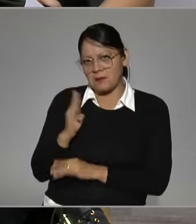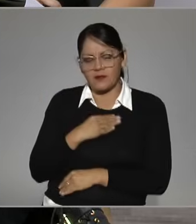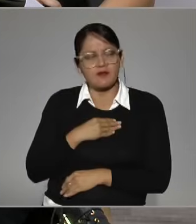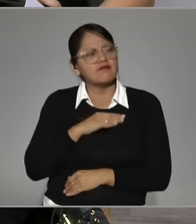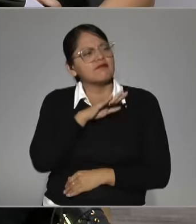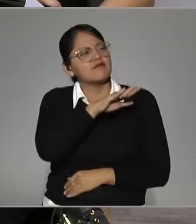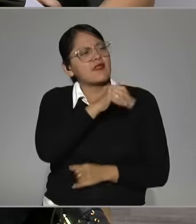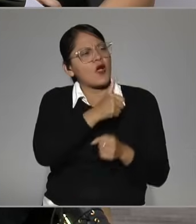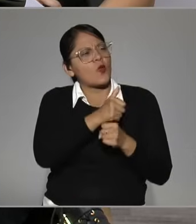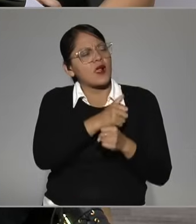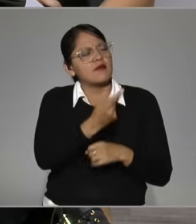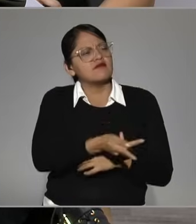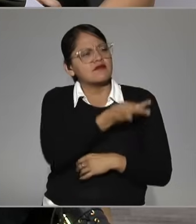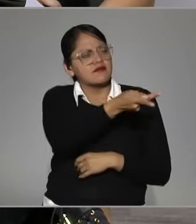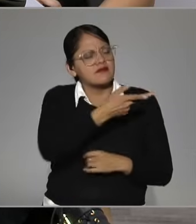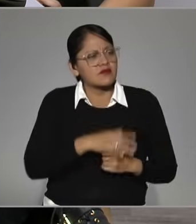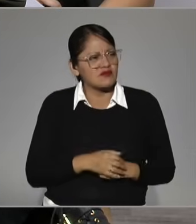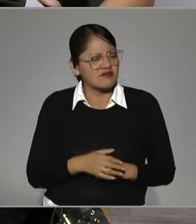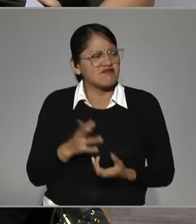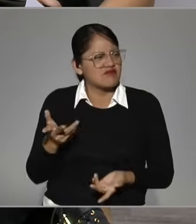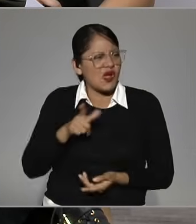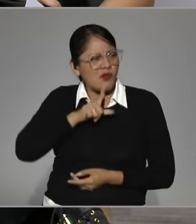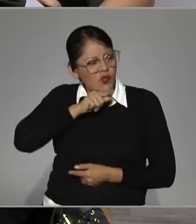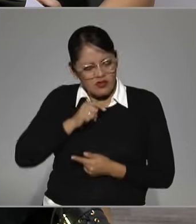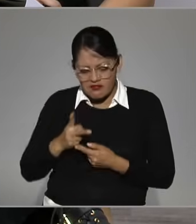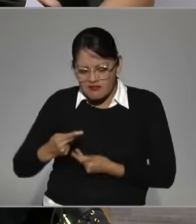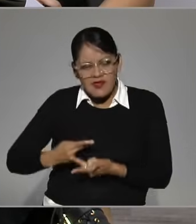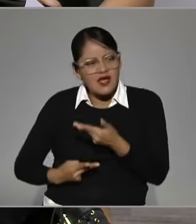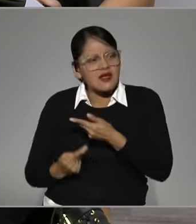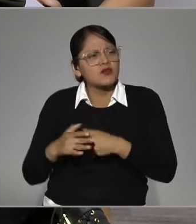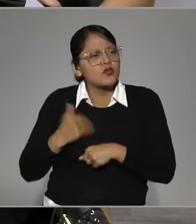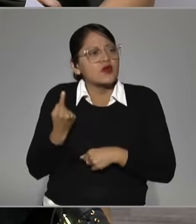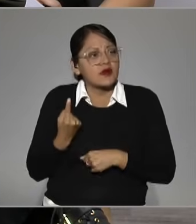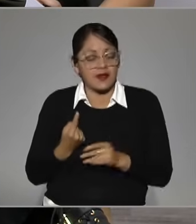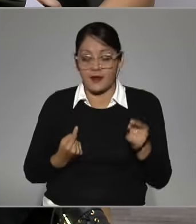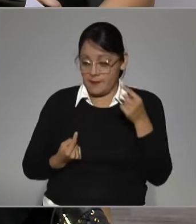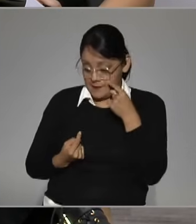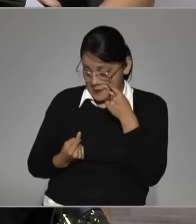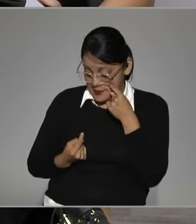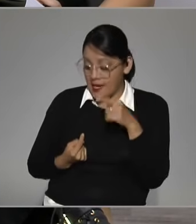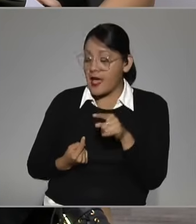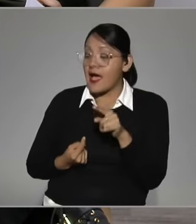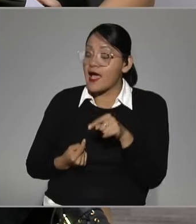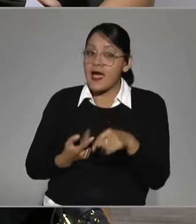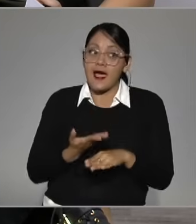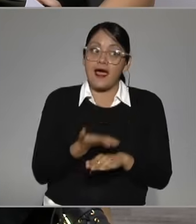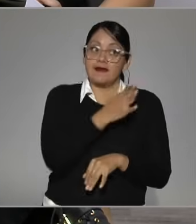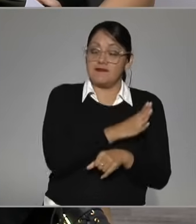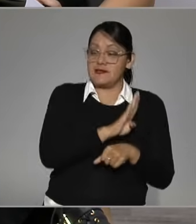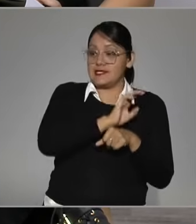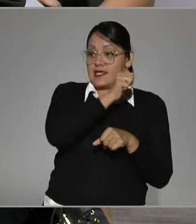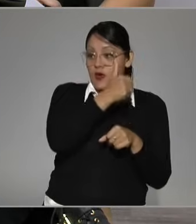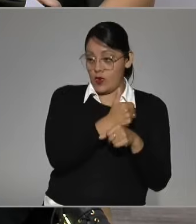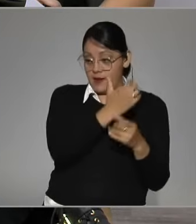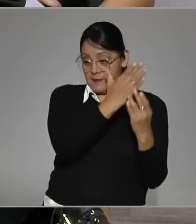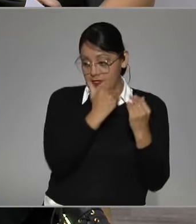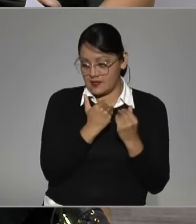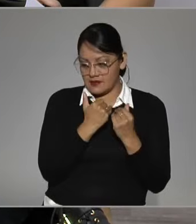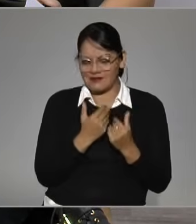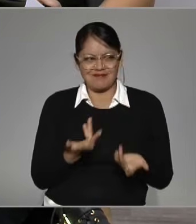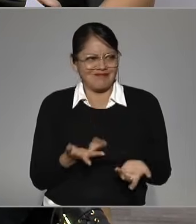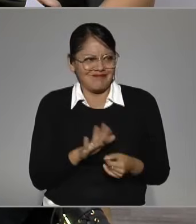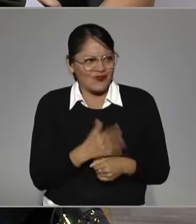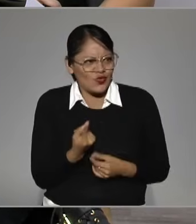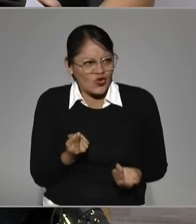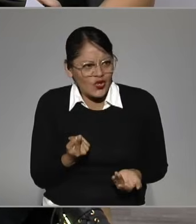punto, va con la abuela y le pregunta justamente, ¿y por qué se parte el pollo? Pues mira, así nos enseñó tu bisabuela. Y entonces dice, ¿pero por qué lo